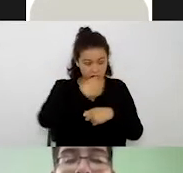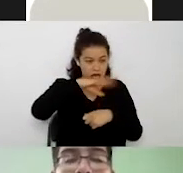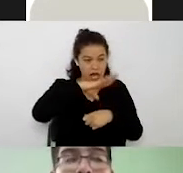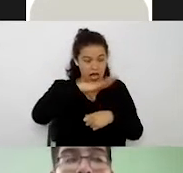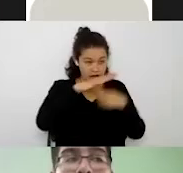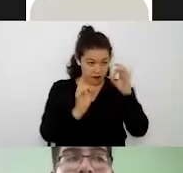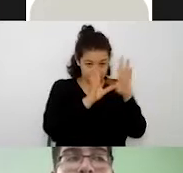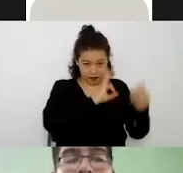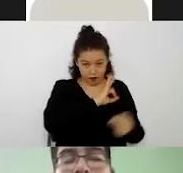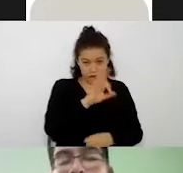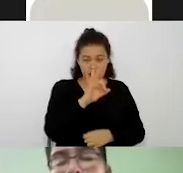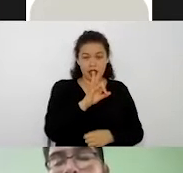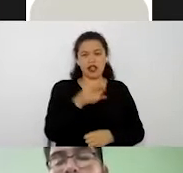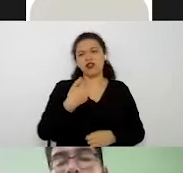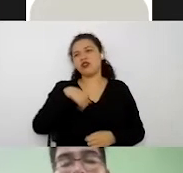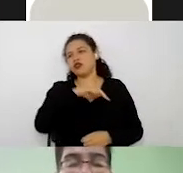sufrir pues